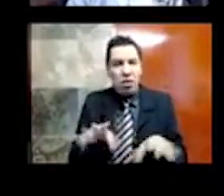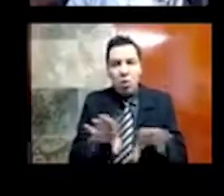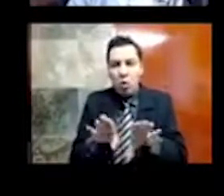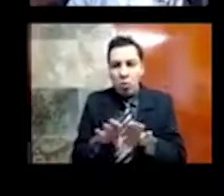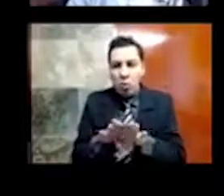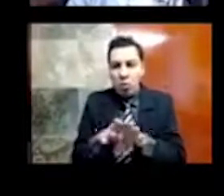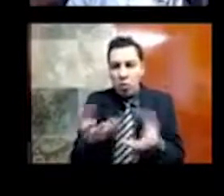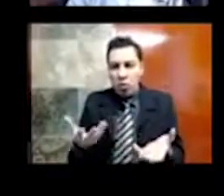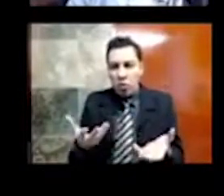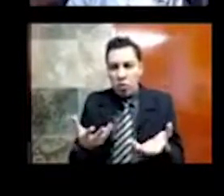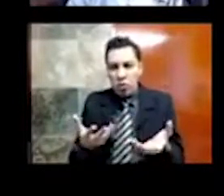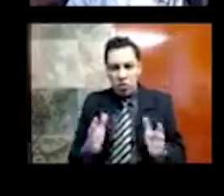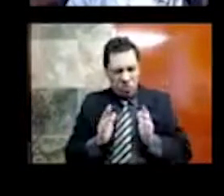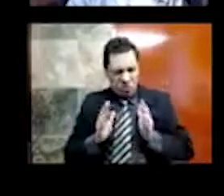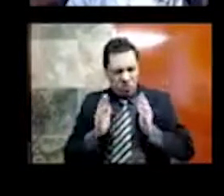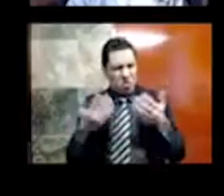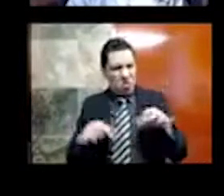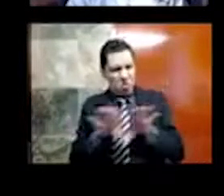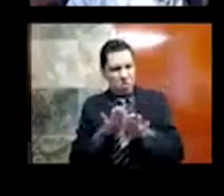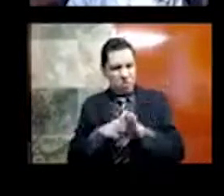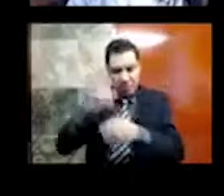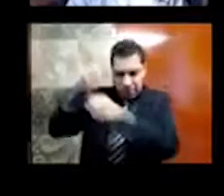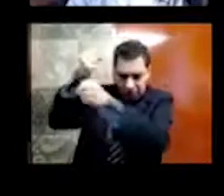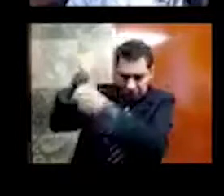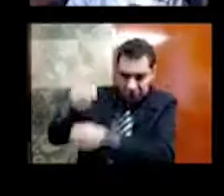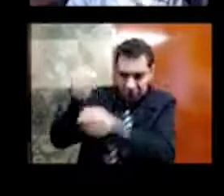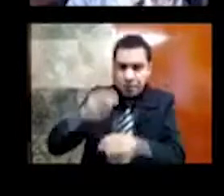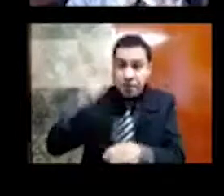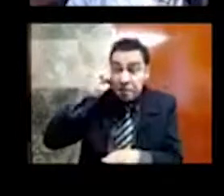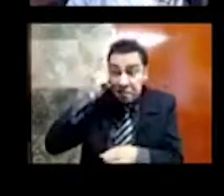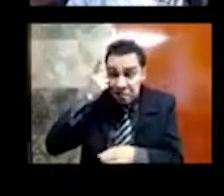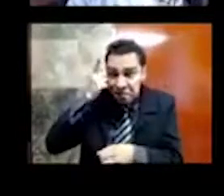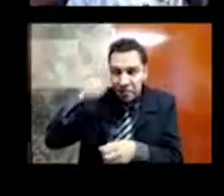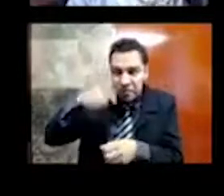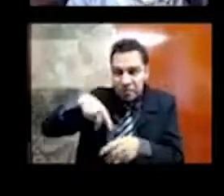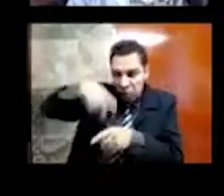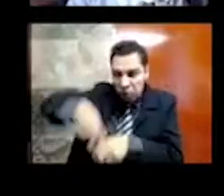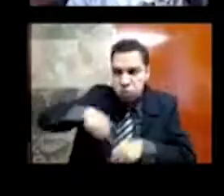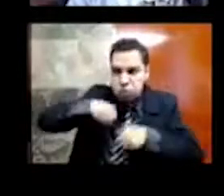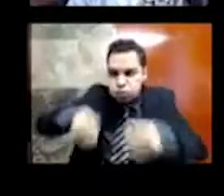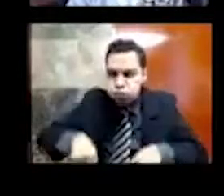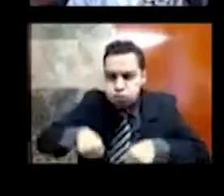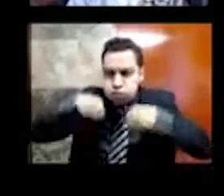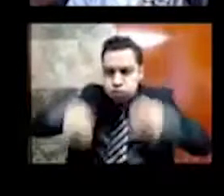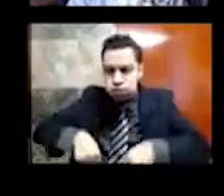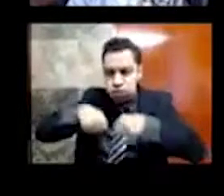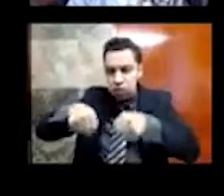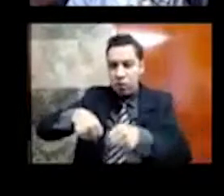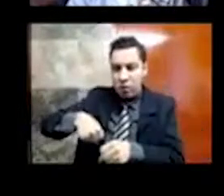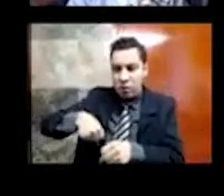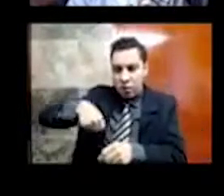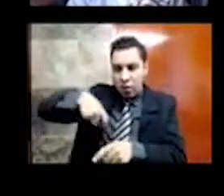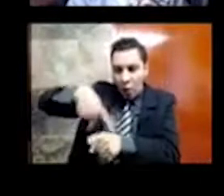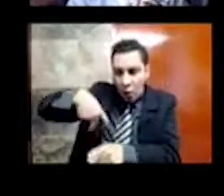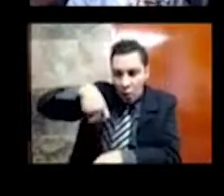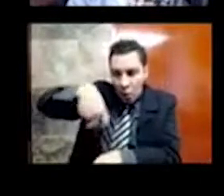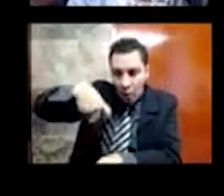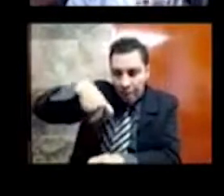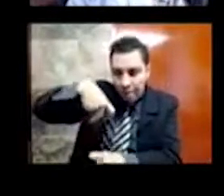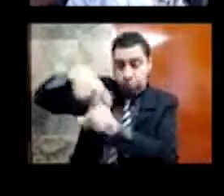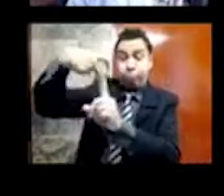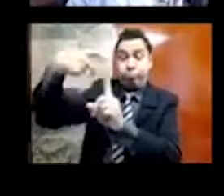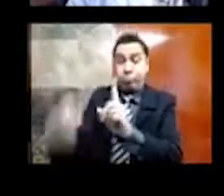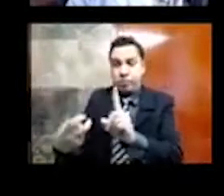para algo que no habían visto. Entonces, es un pretexto que usa Cortés para que no lo califiquen